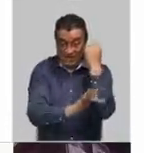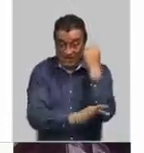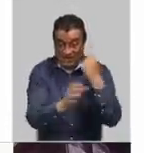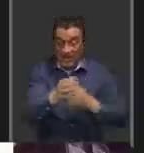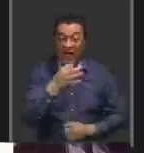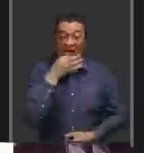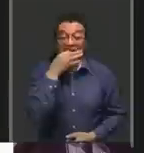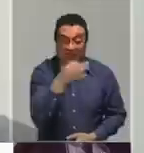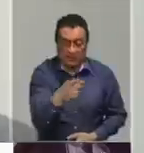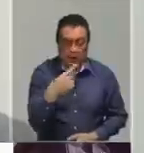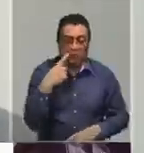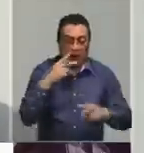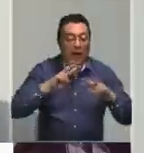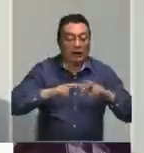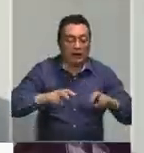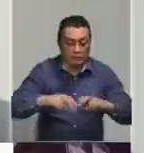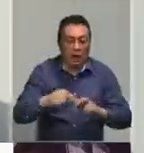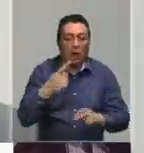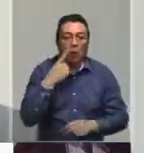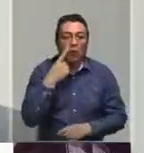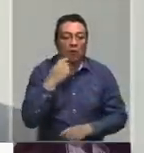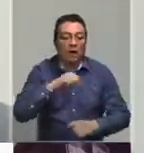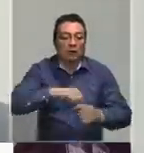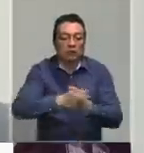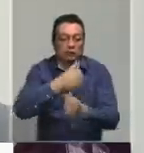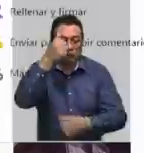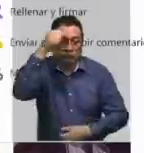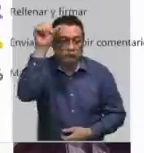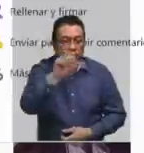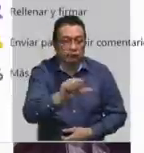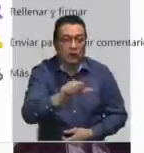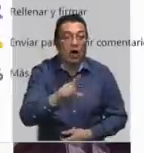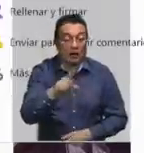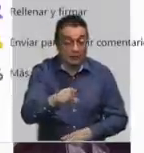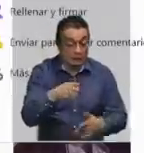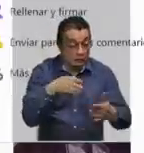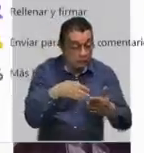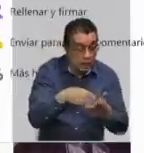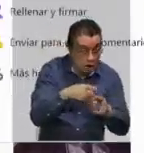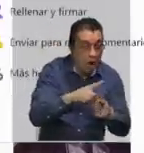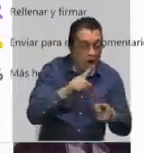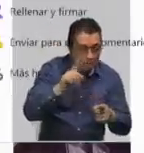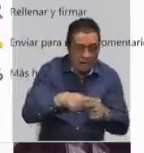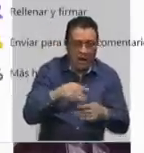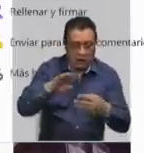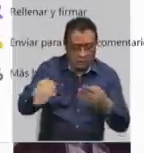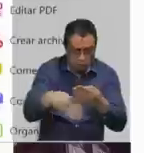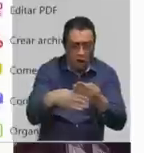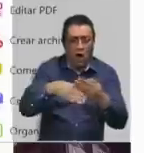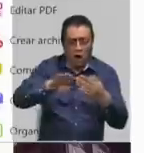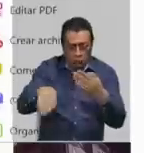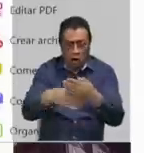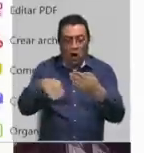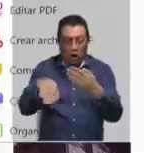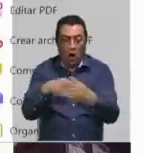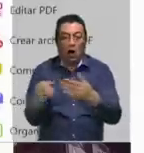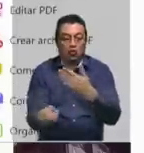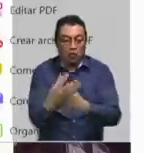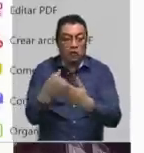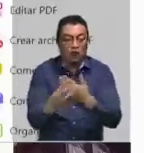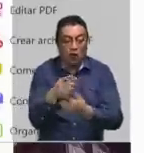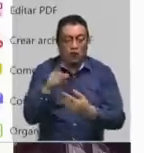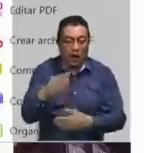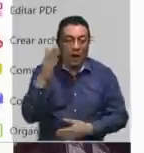en la audiencia de revisión de medidas cautelares. Pero no se detuvo ahí y decidió sumar antecedentes nuevos e inéditos que estaban